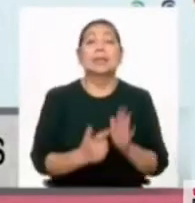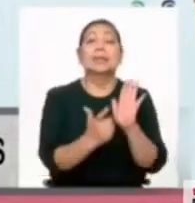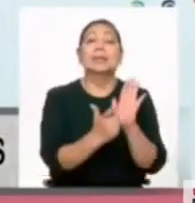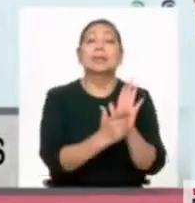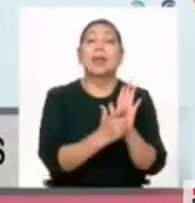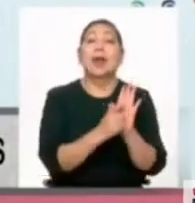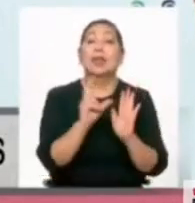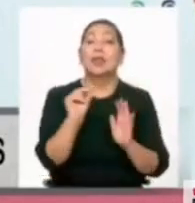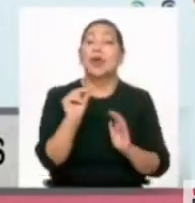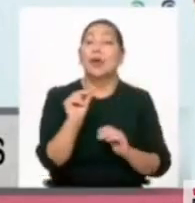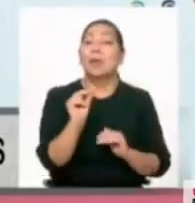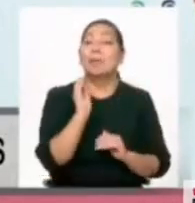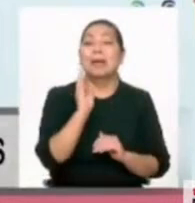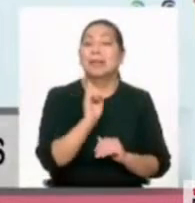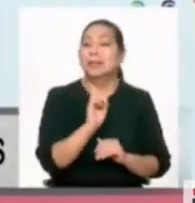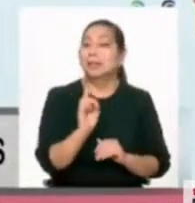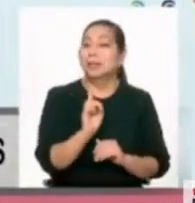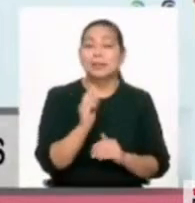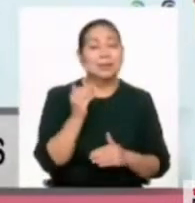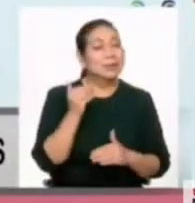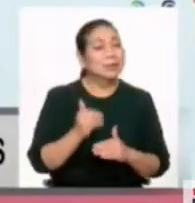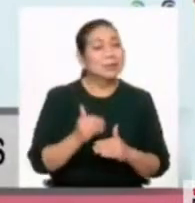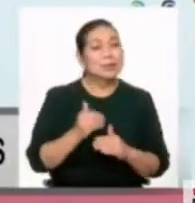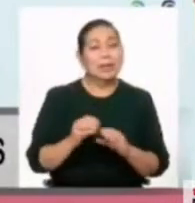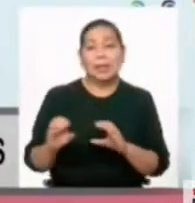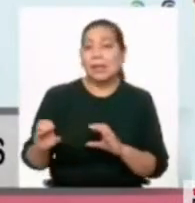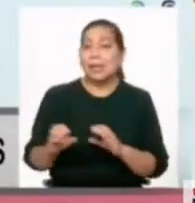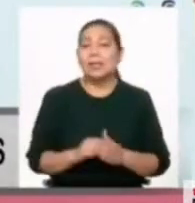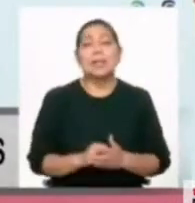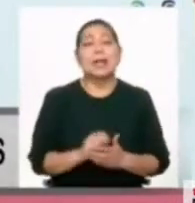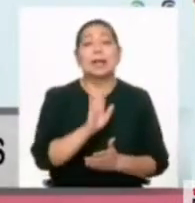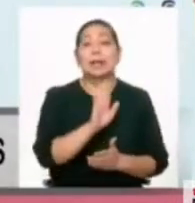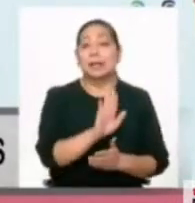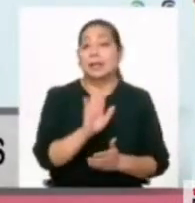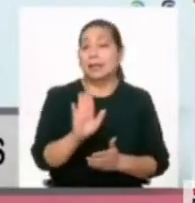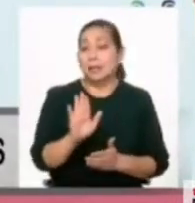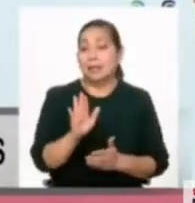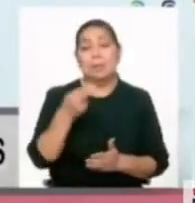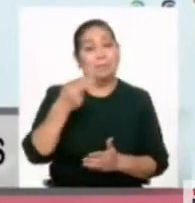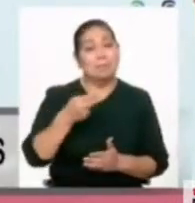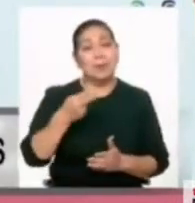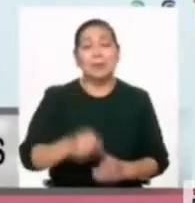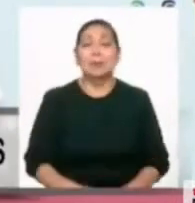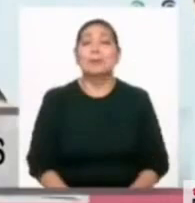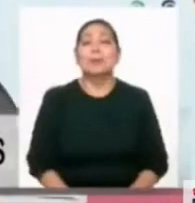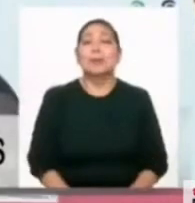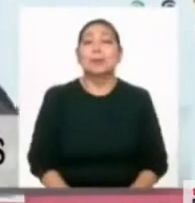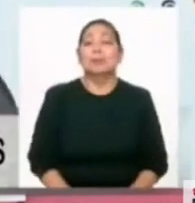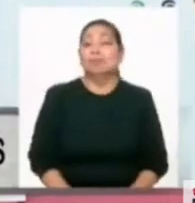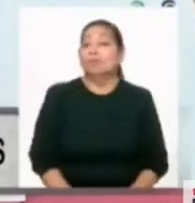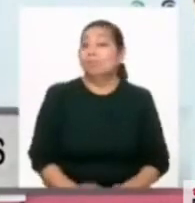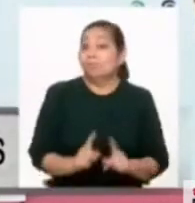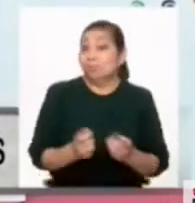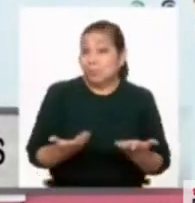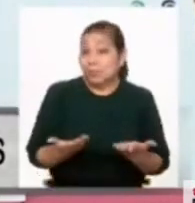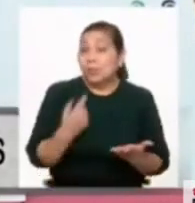ley no manda, ni impedido de hacer lo que ella no prohíbe. La